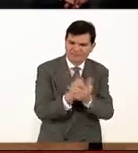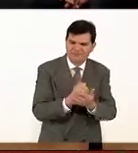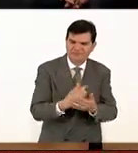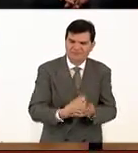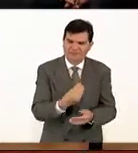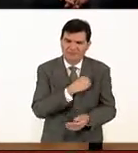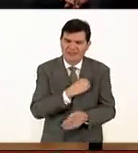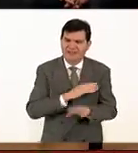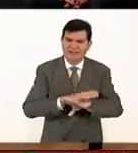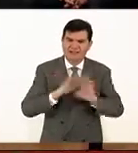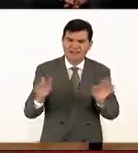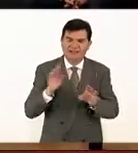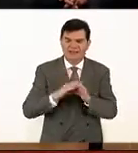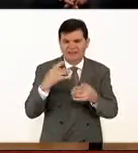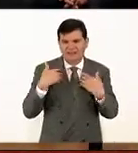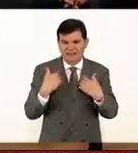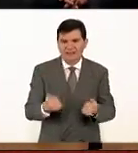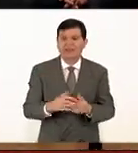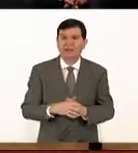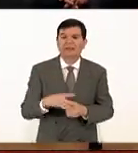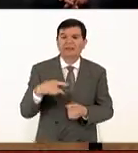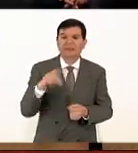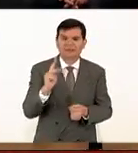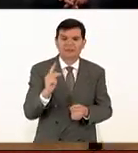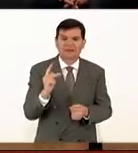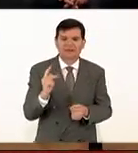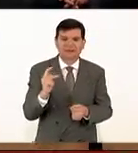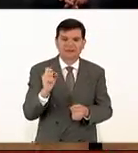parecería difícil de entender, pero sí, pues